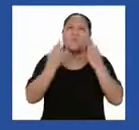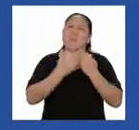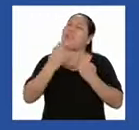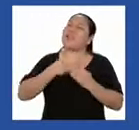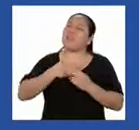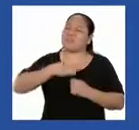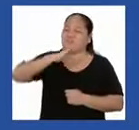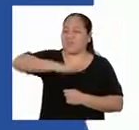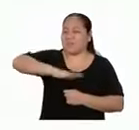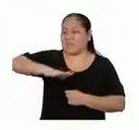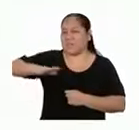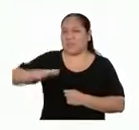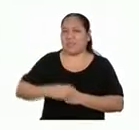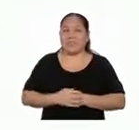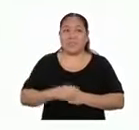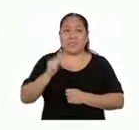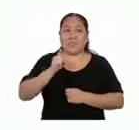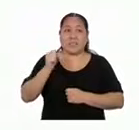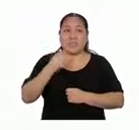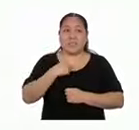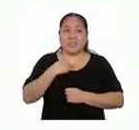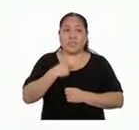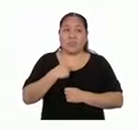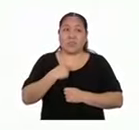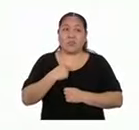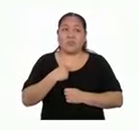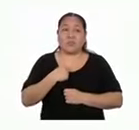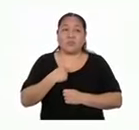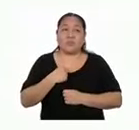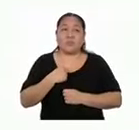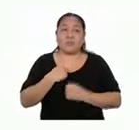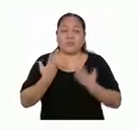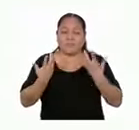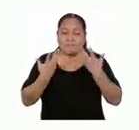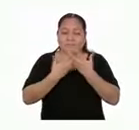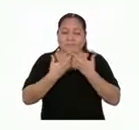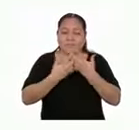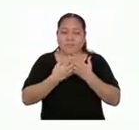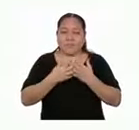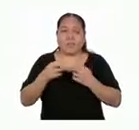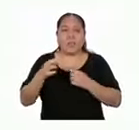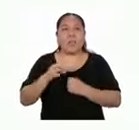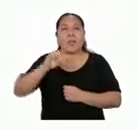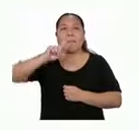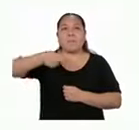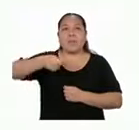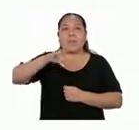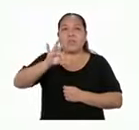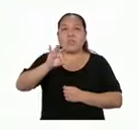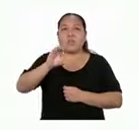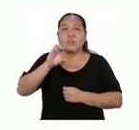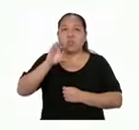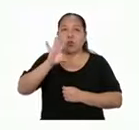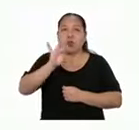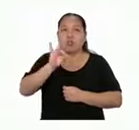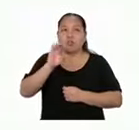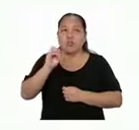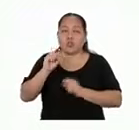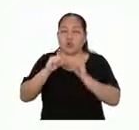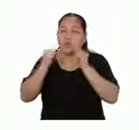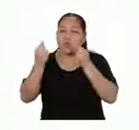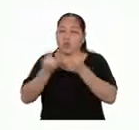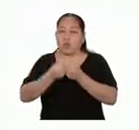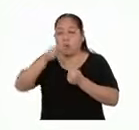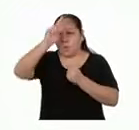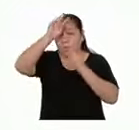niñez. Sí, tengo una anécdota con relación al país en su conjunto. El año 1980, un grupo de peruanos